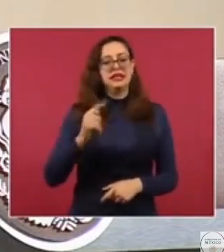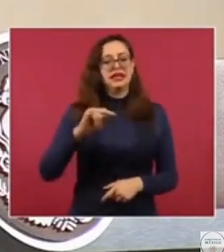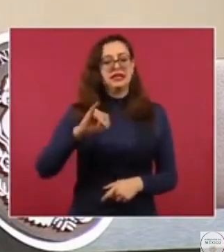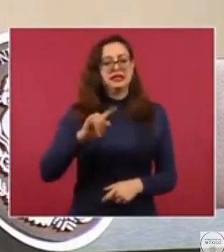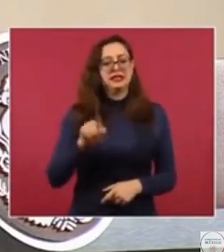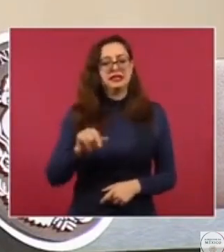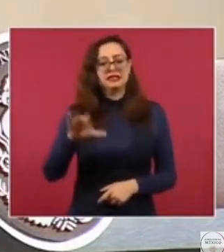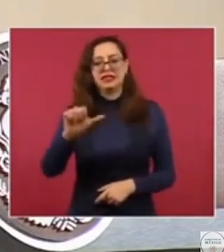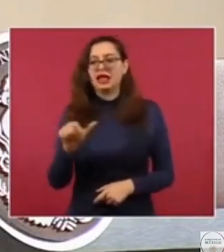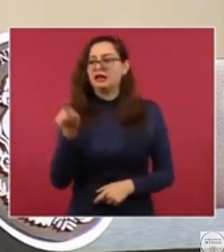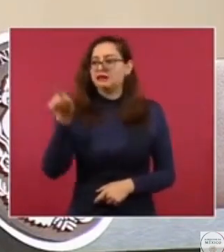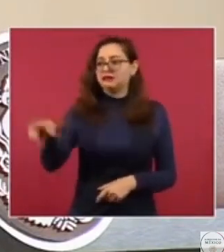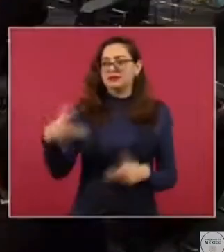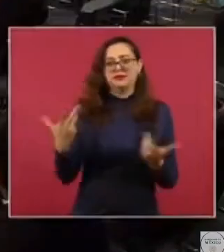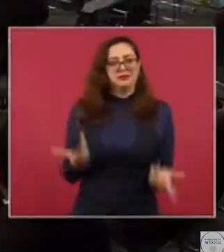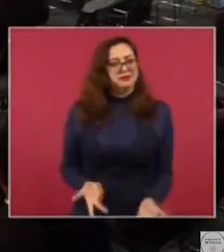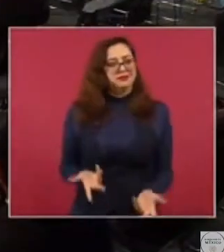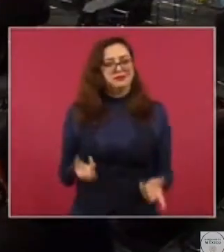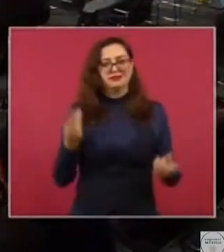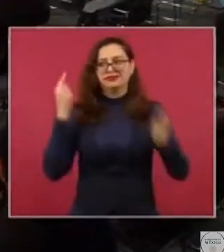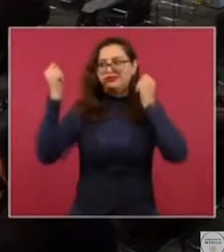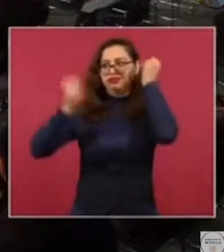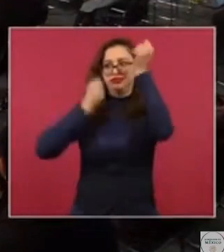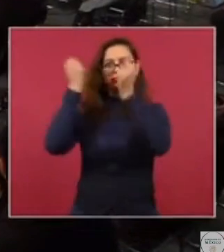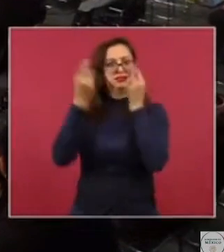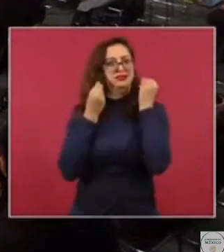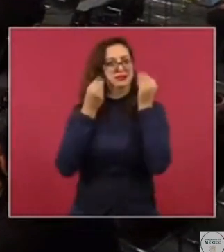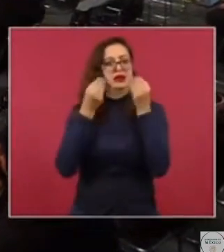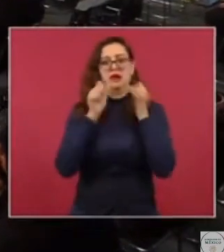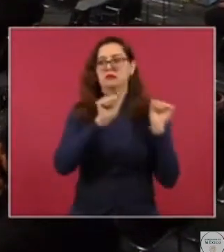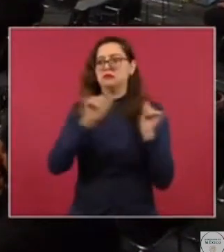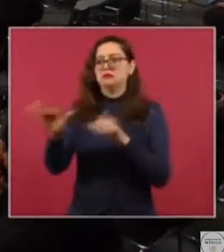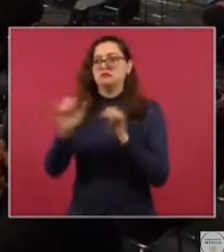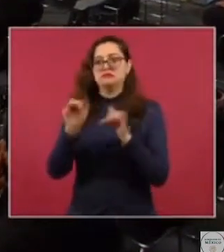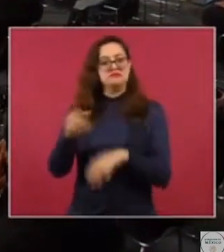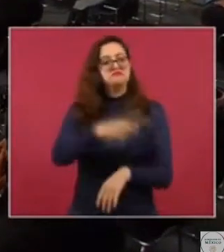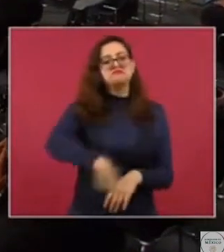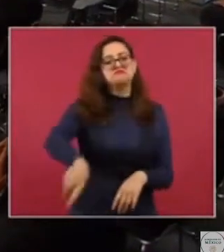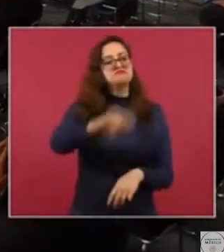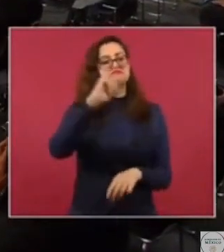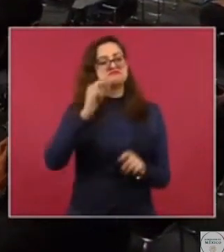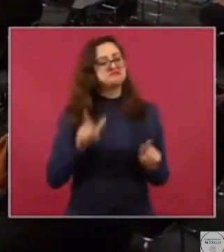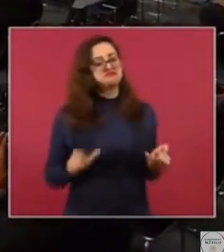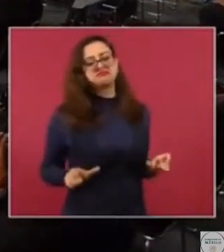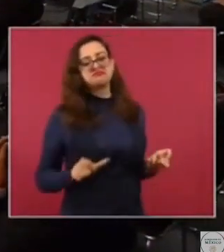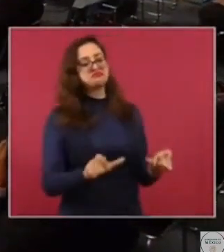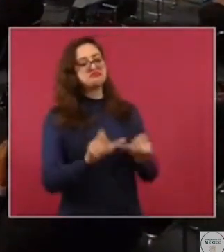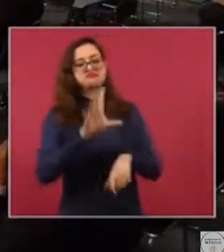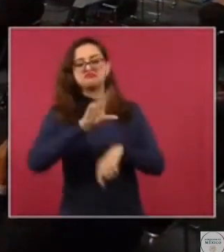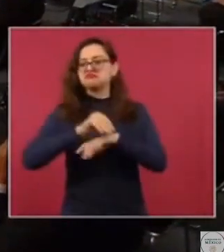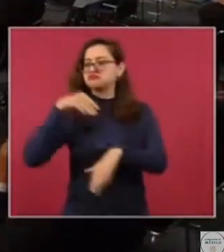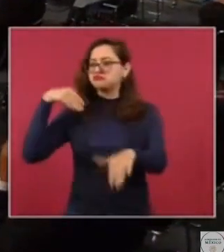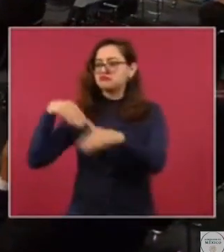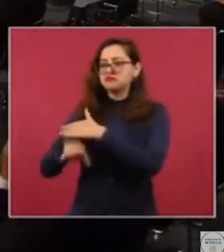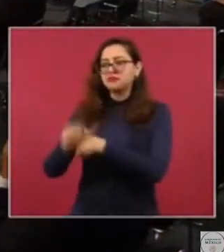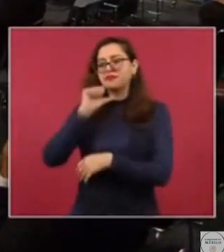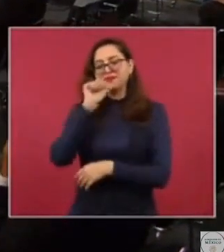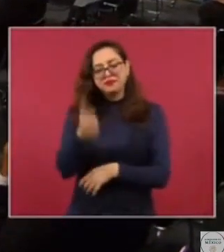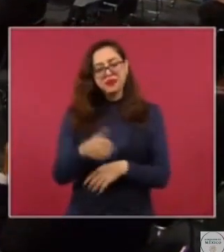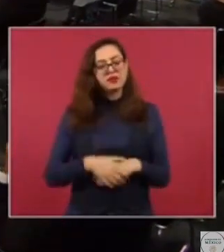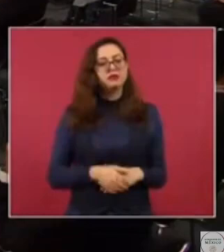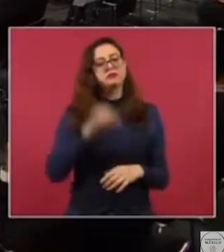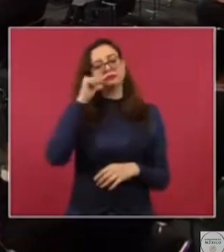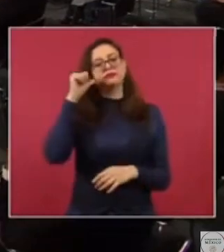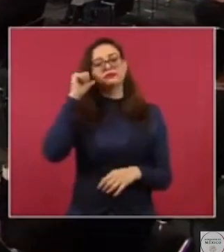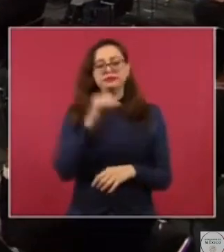y atender toda la tarea de reordenamiento de las zonas arqueológicas de la